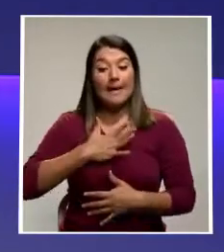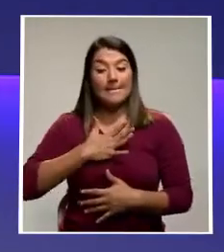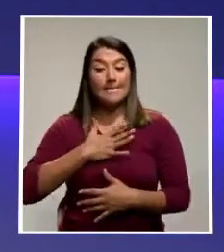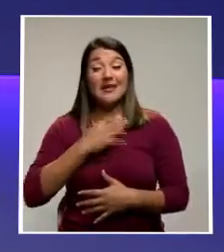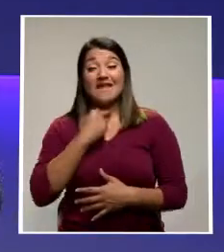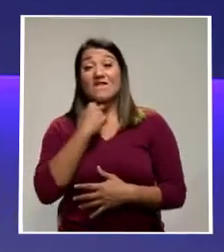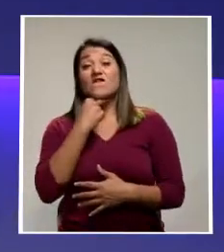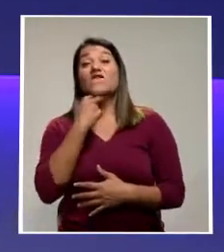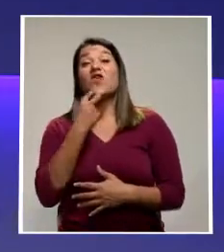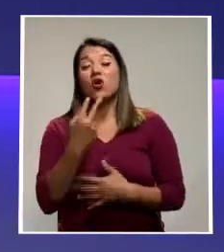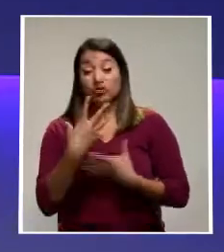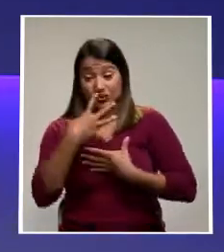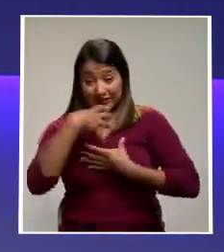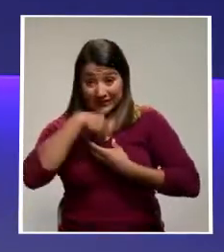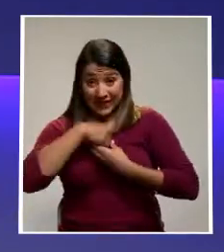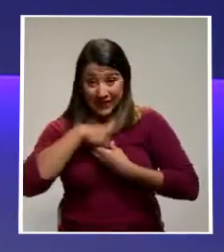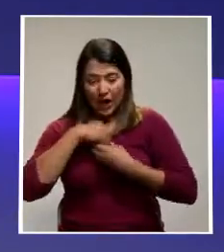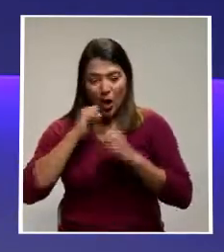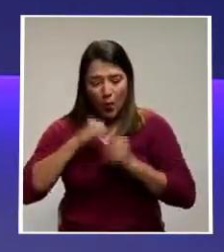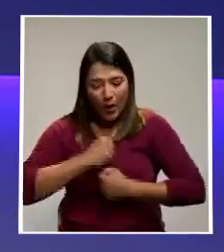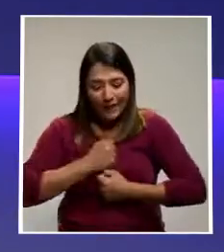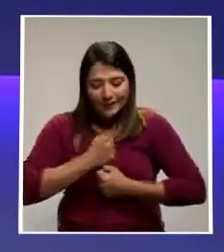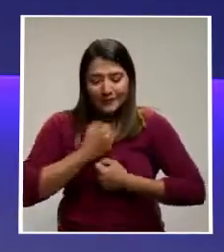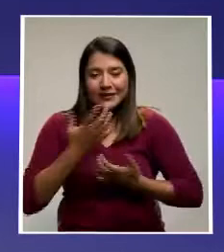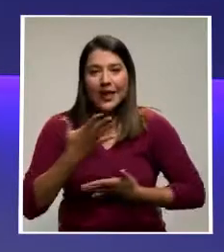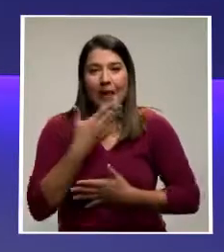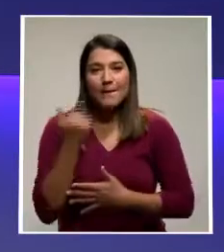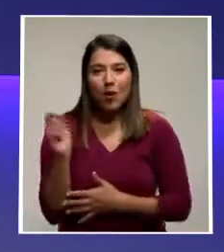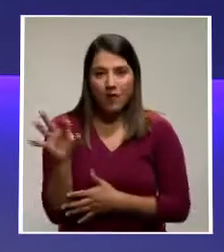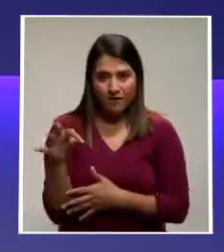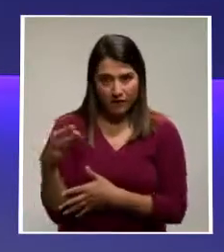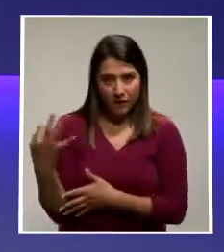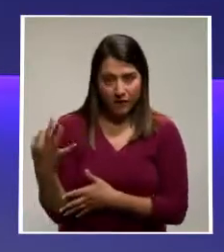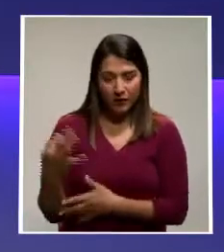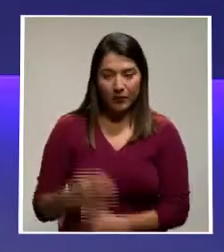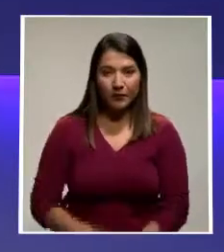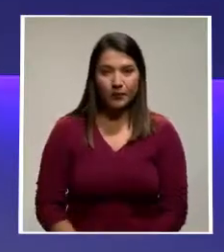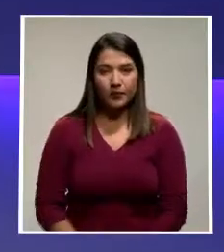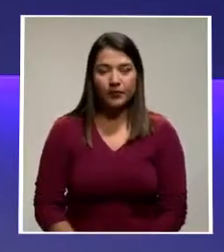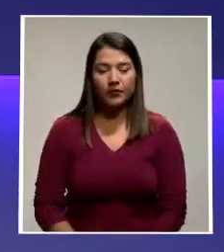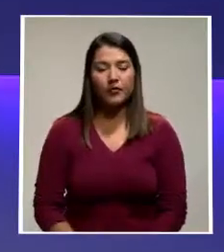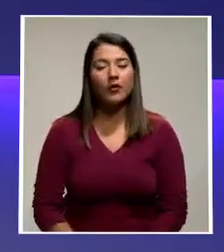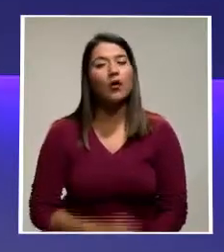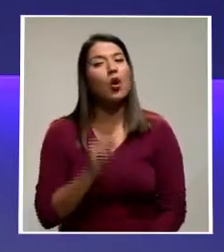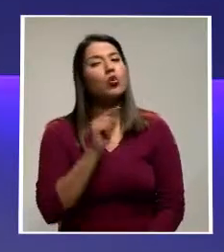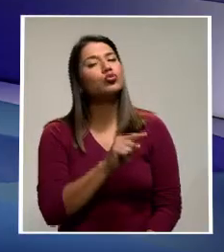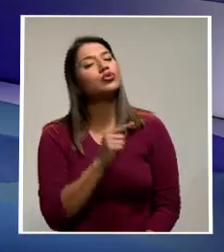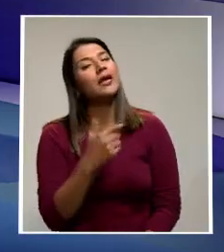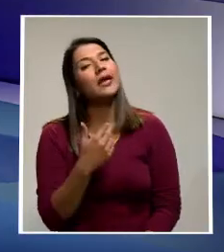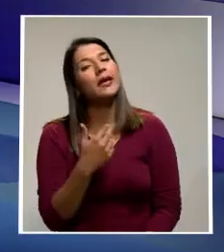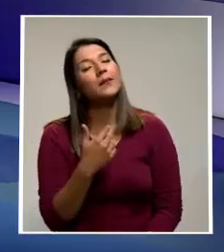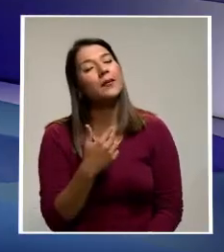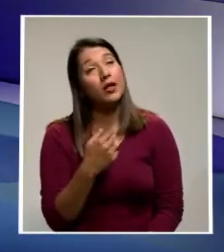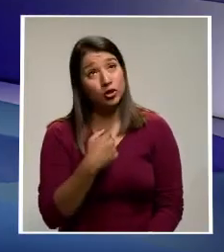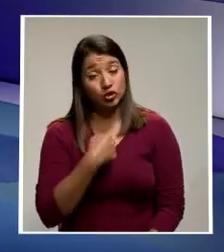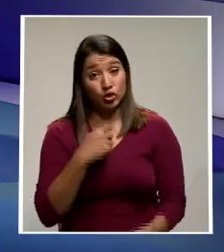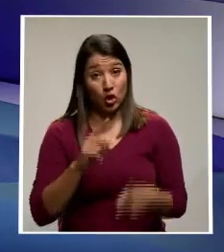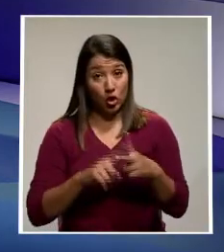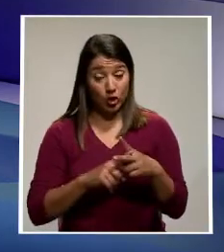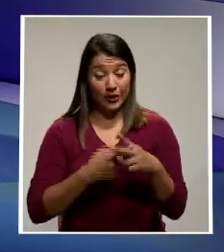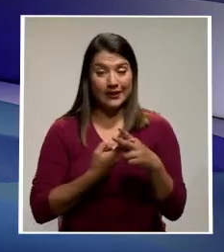sea dicha de la mejor manera, o sea, expresada de la mejor manera. Vos tuviste, yo inicié